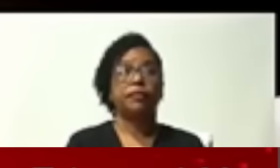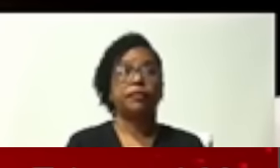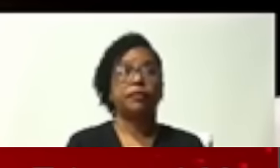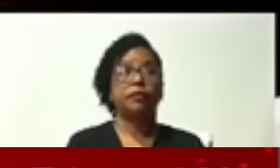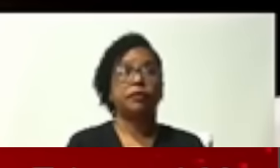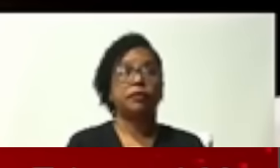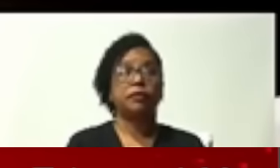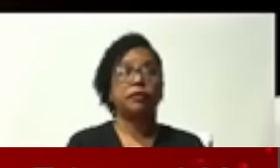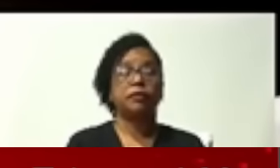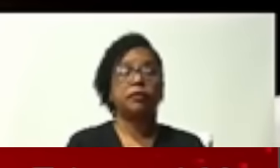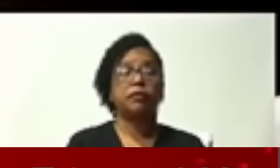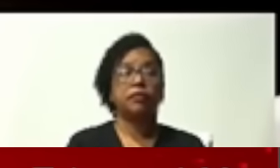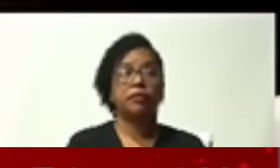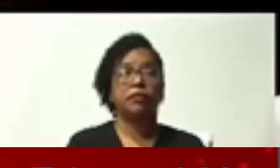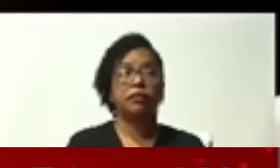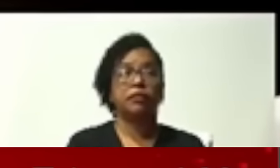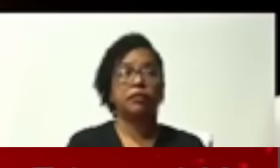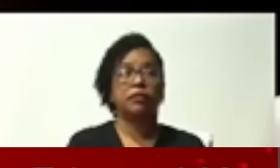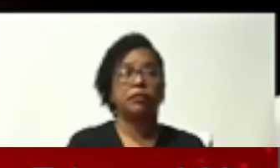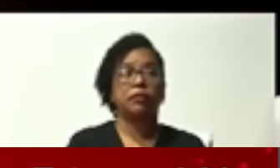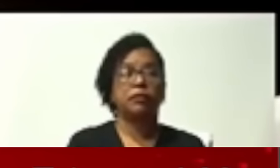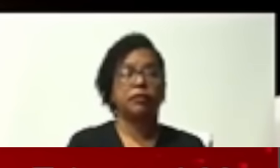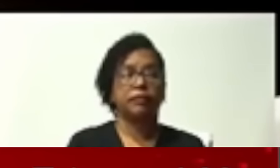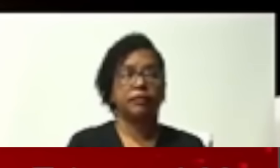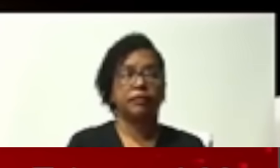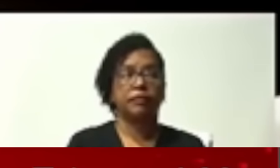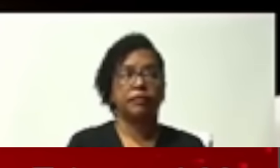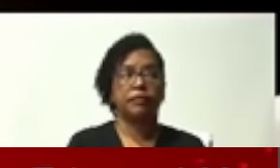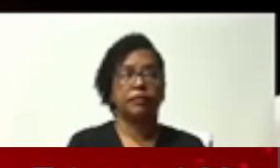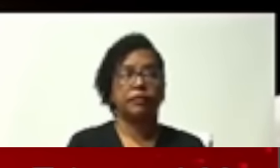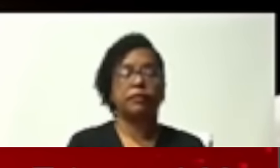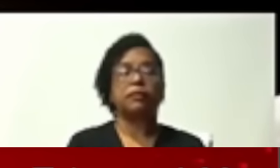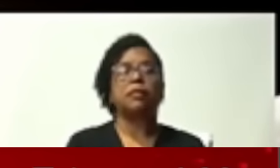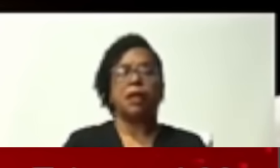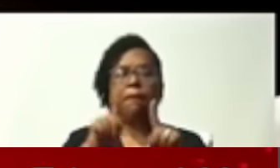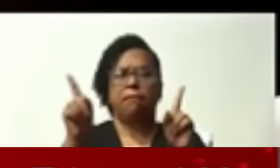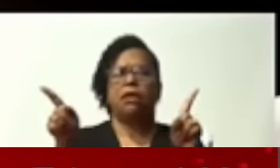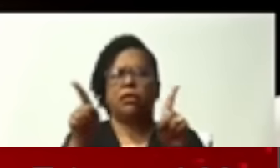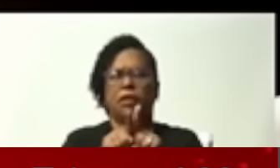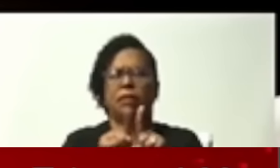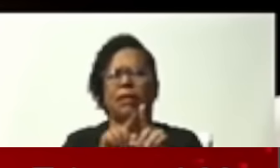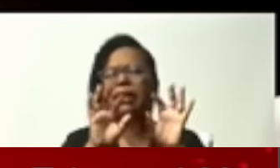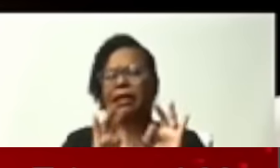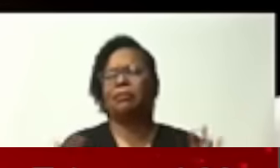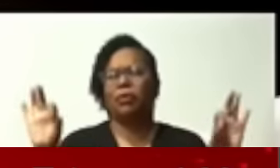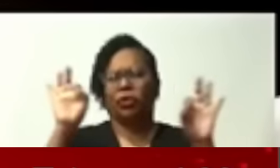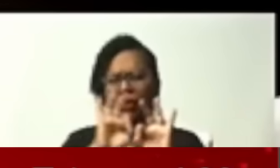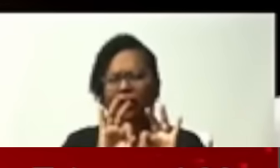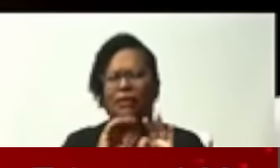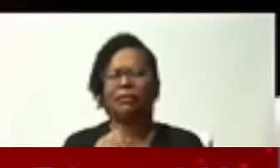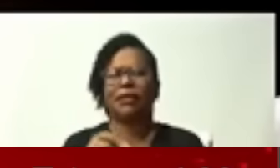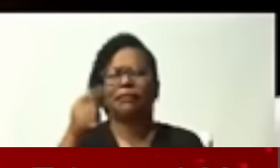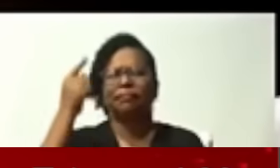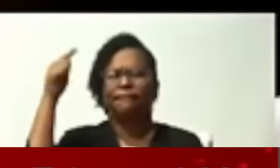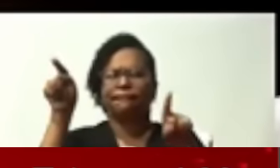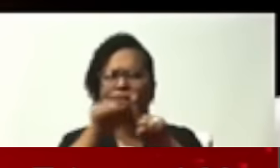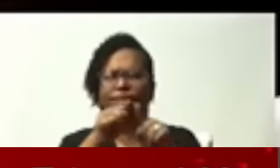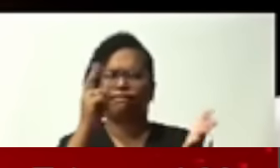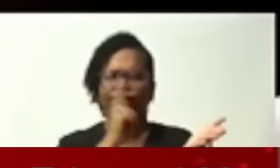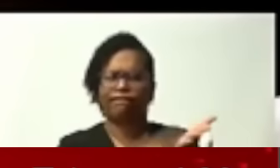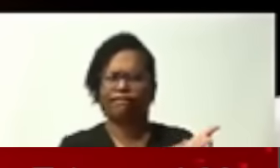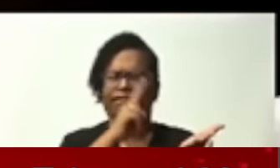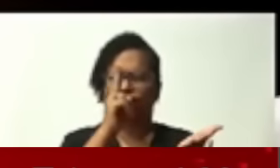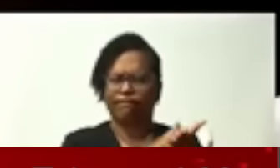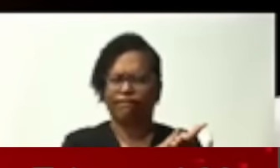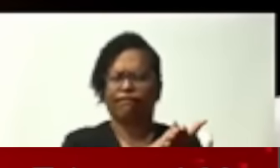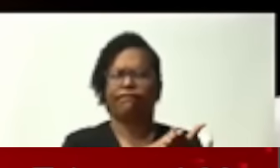primero es explicar de qué se trata el Tratado Fronterizo de 1929. El 21 de